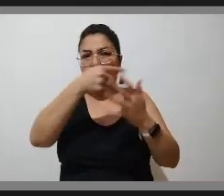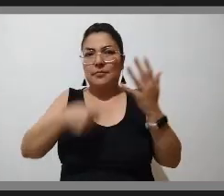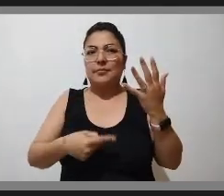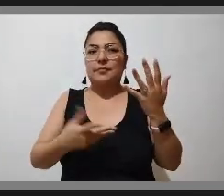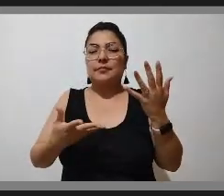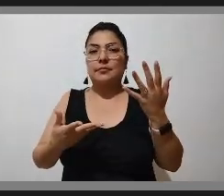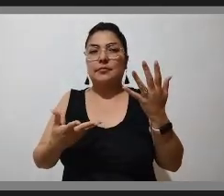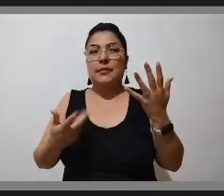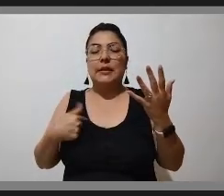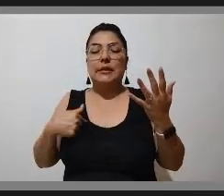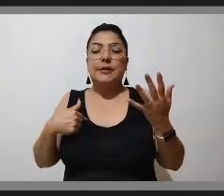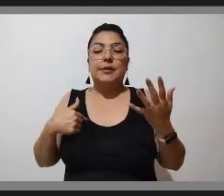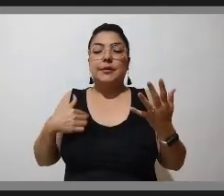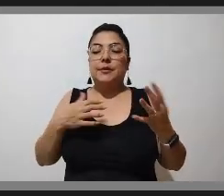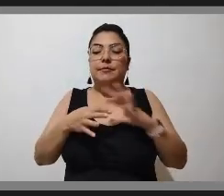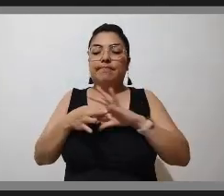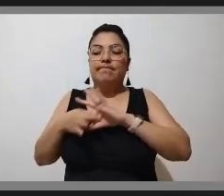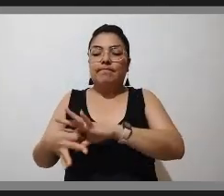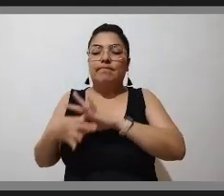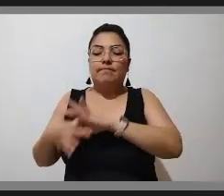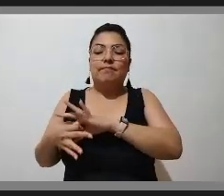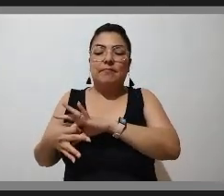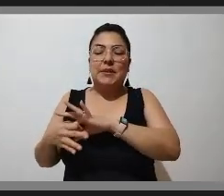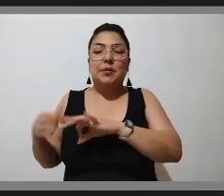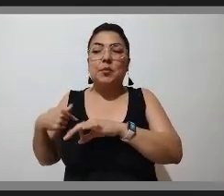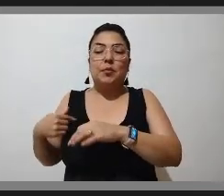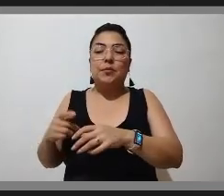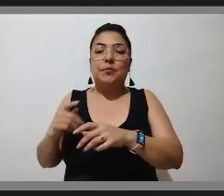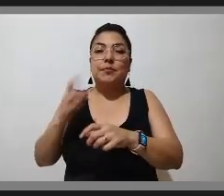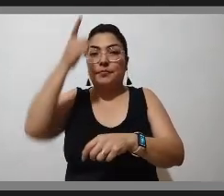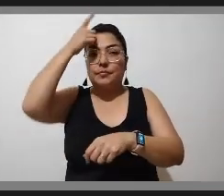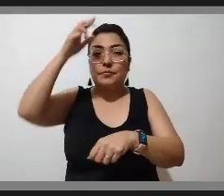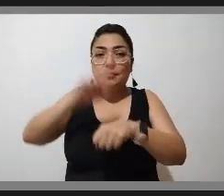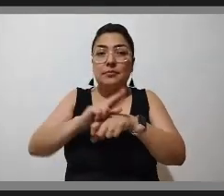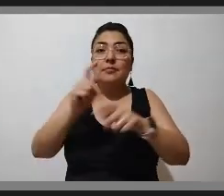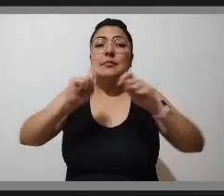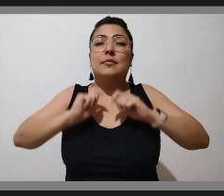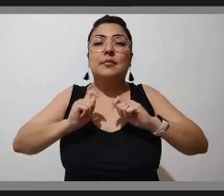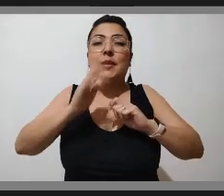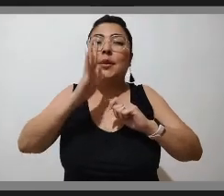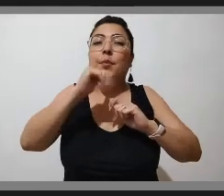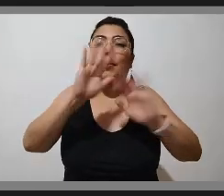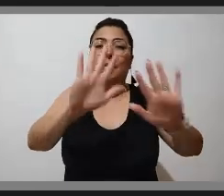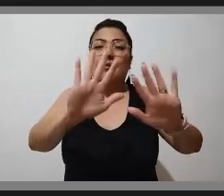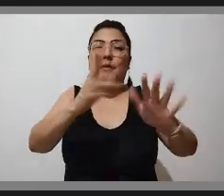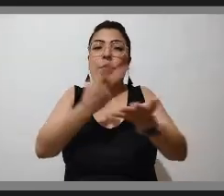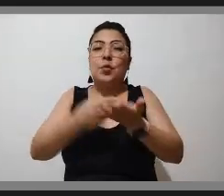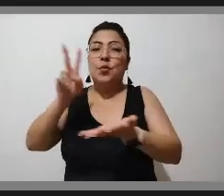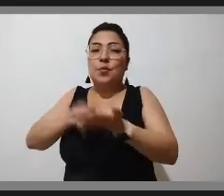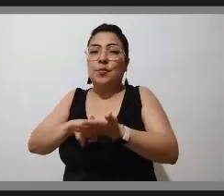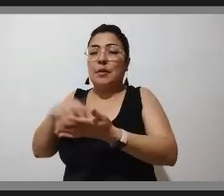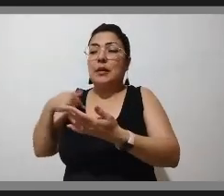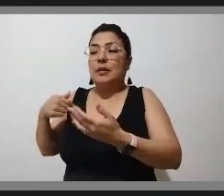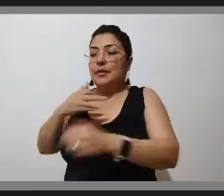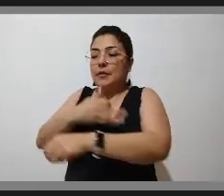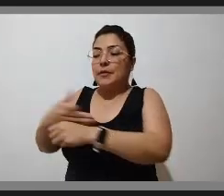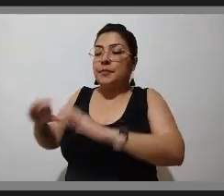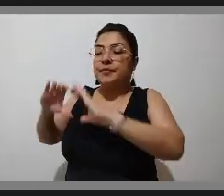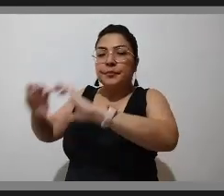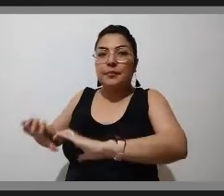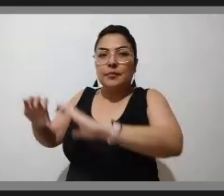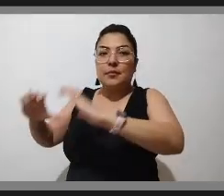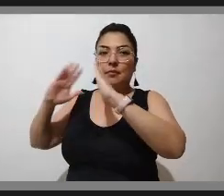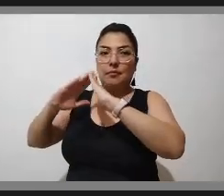son las que no la dejan postularse para estos cargos de dirección. ¿Por qué? Porque tienen que atender también